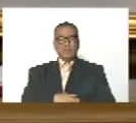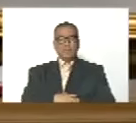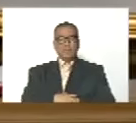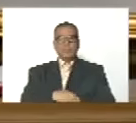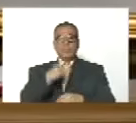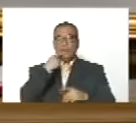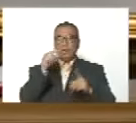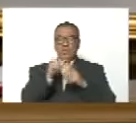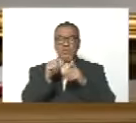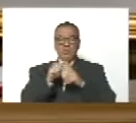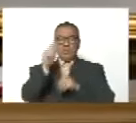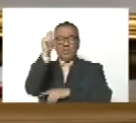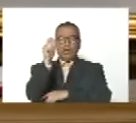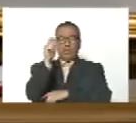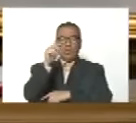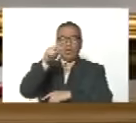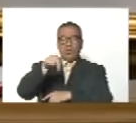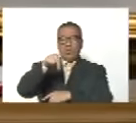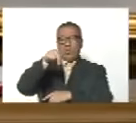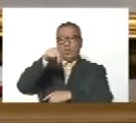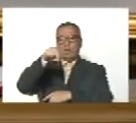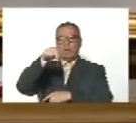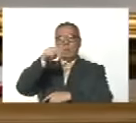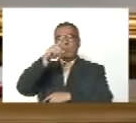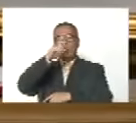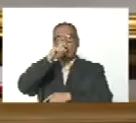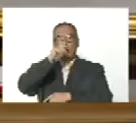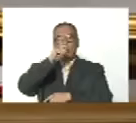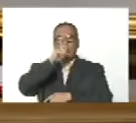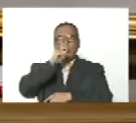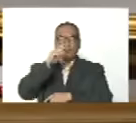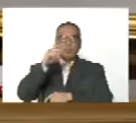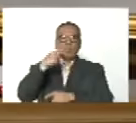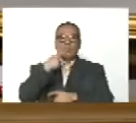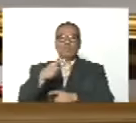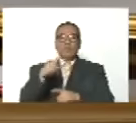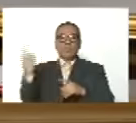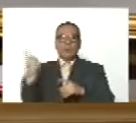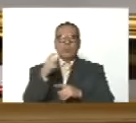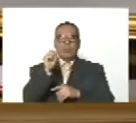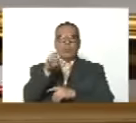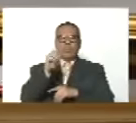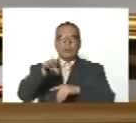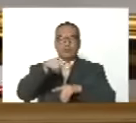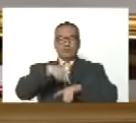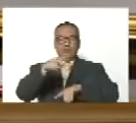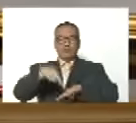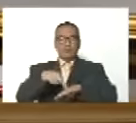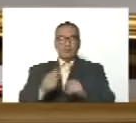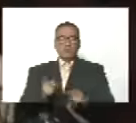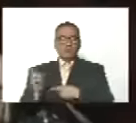Voy a dar el derecho de palabra al diputado Nicolás Ernesto Maduro Guerra. Solicita la tribuna de oradores, se le concede.